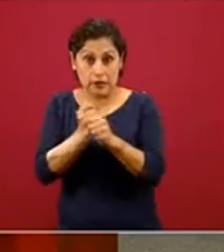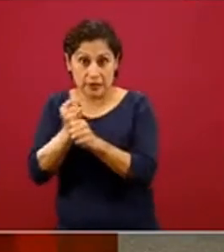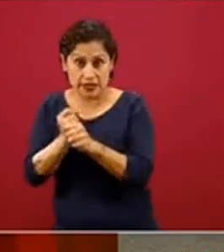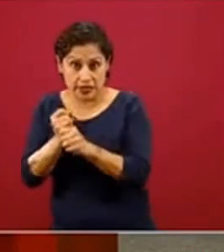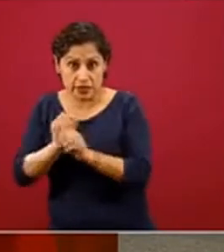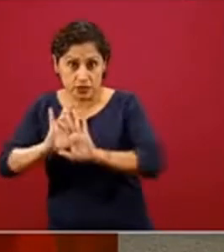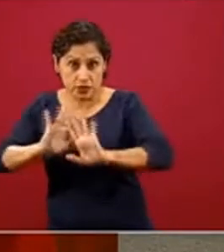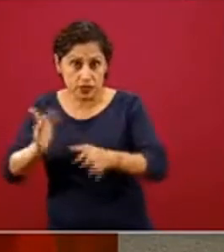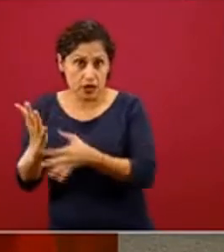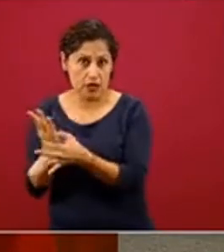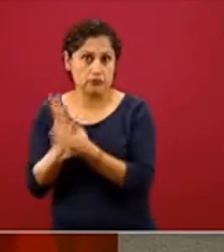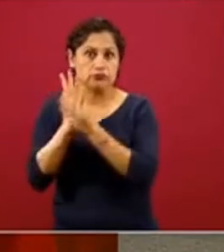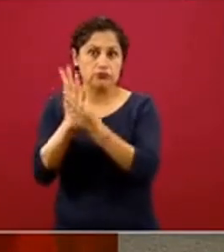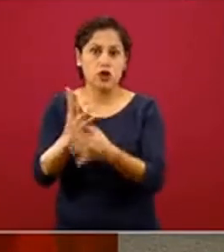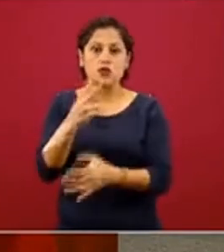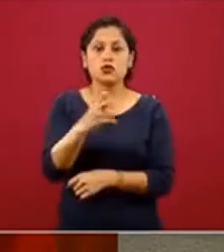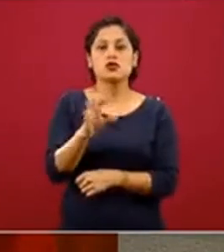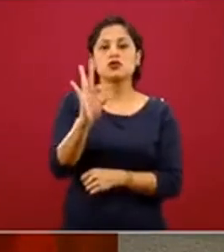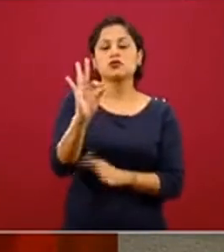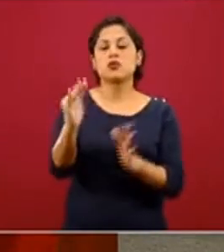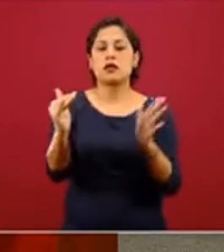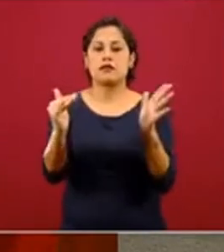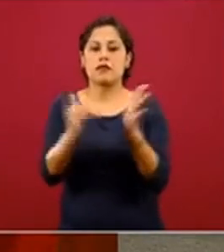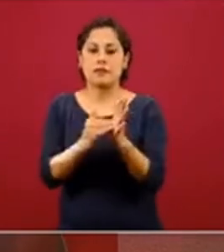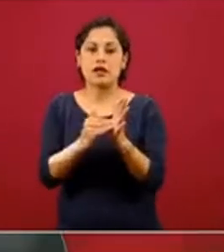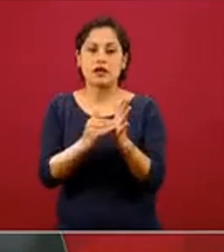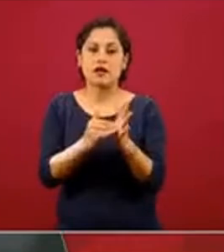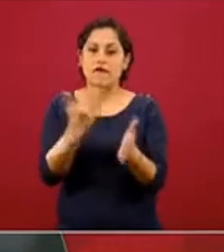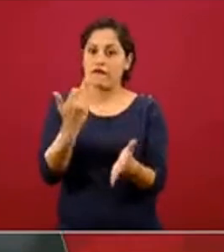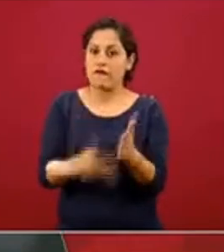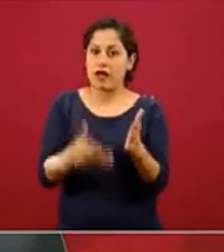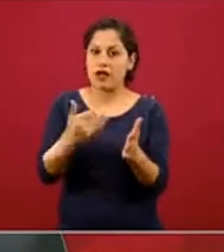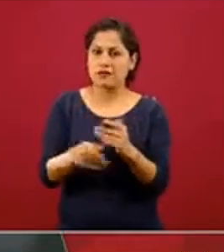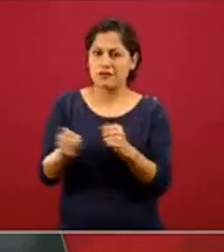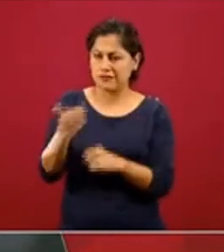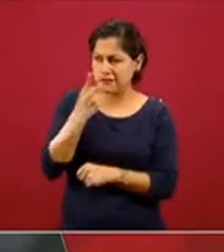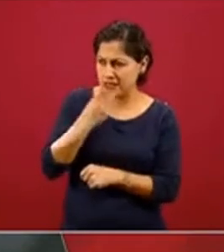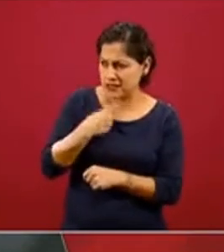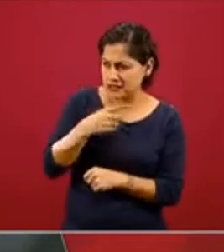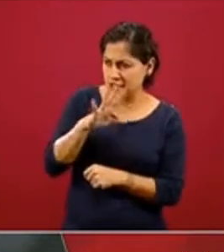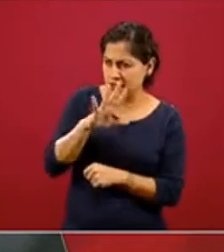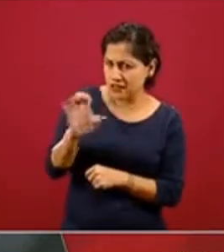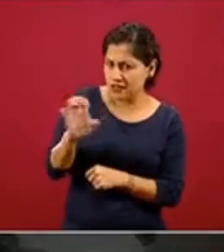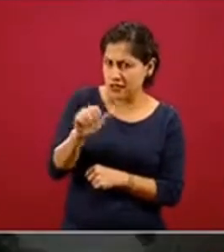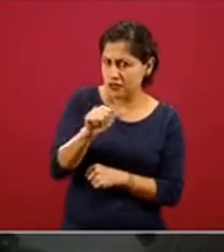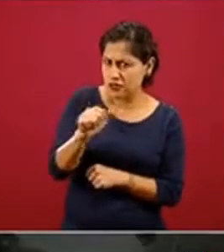240,000 menos de 600, ¿no? ¿Cuántos me dijo usted?